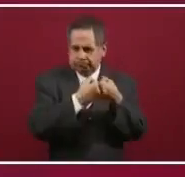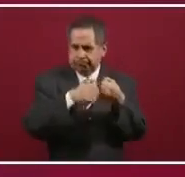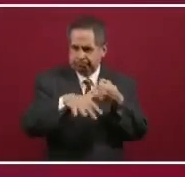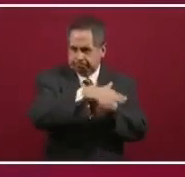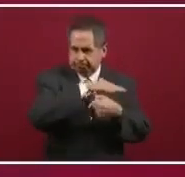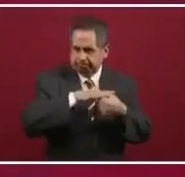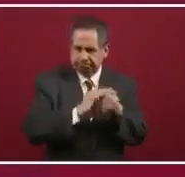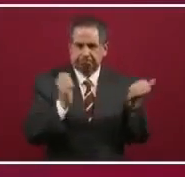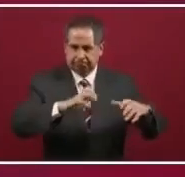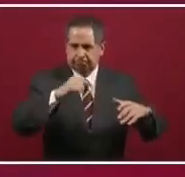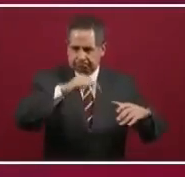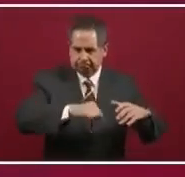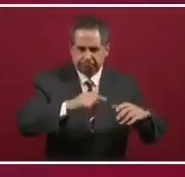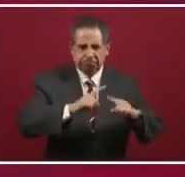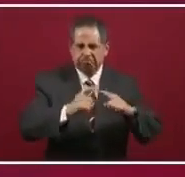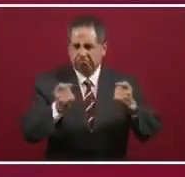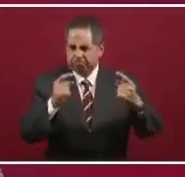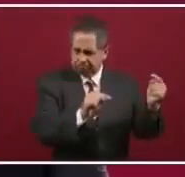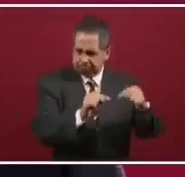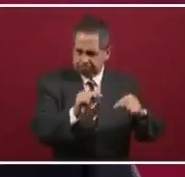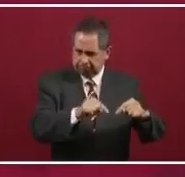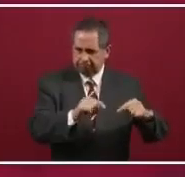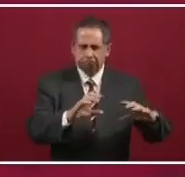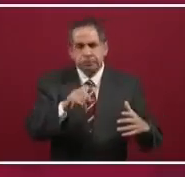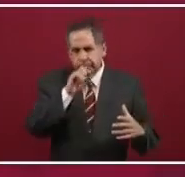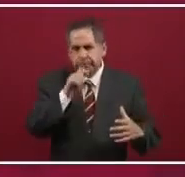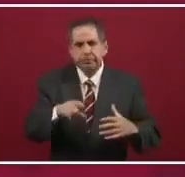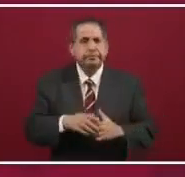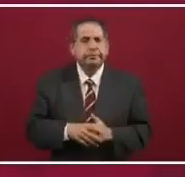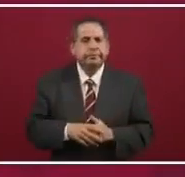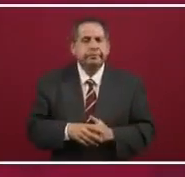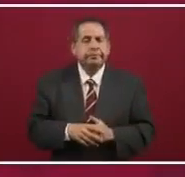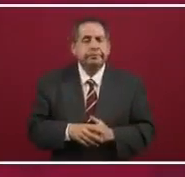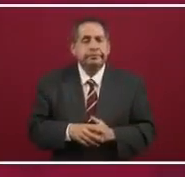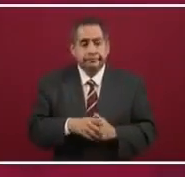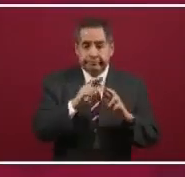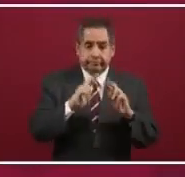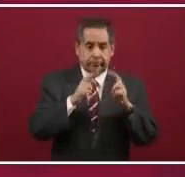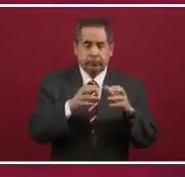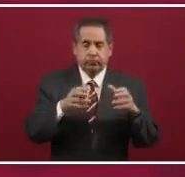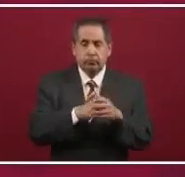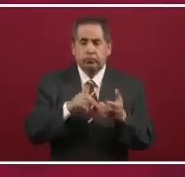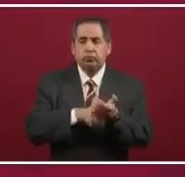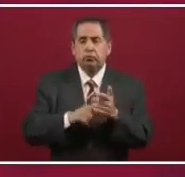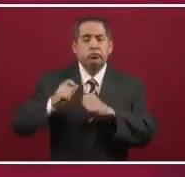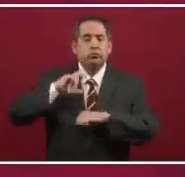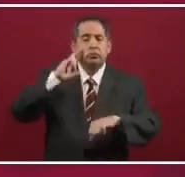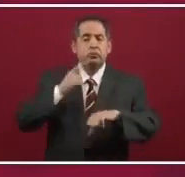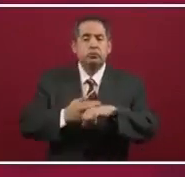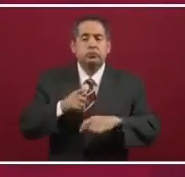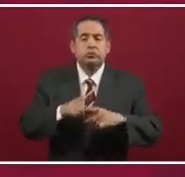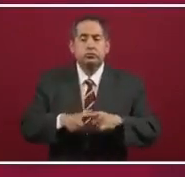y de otras partes también del país. Vamos a tener esta reunión. Está organizada por la Secretaría de